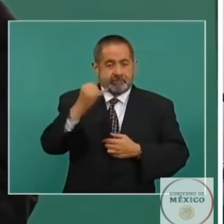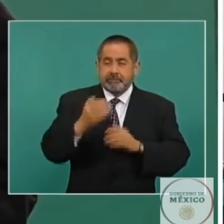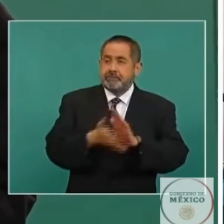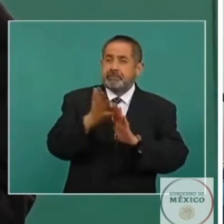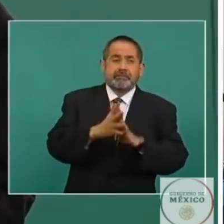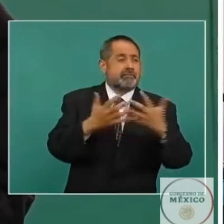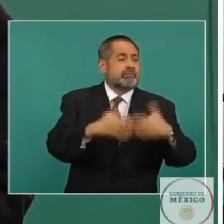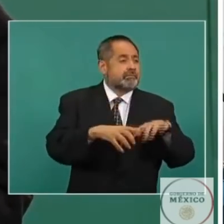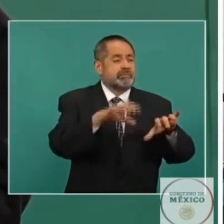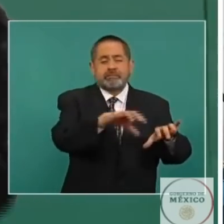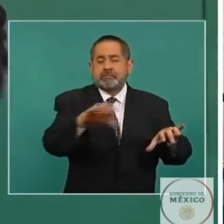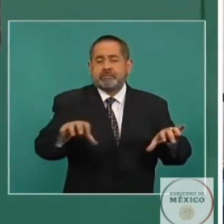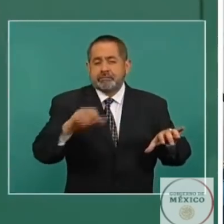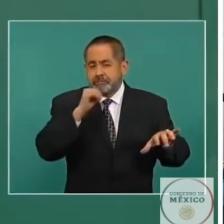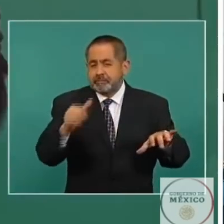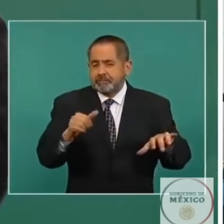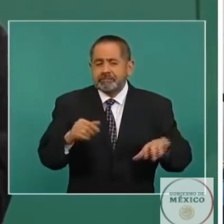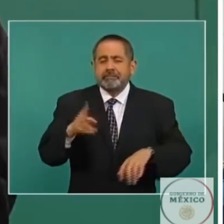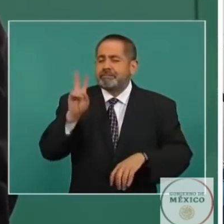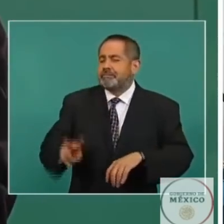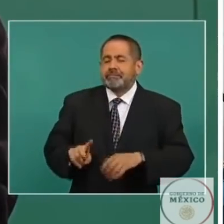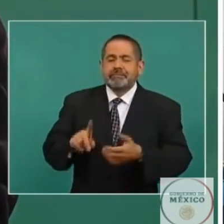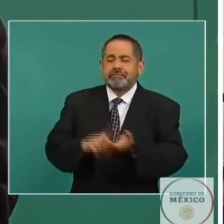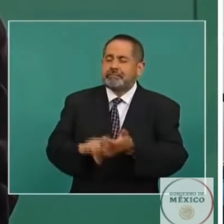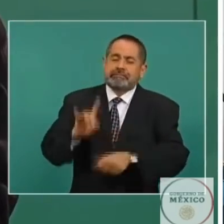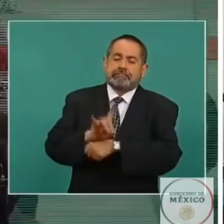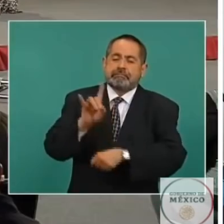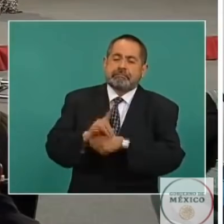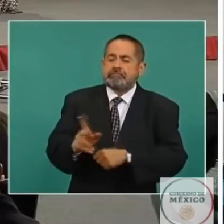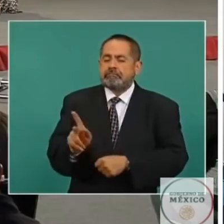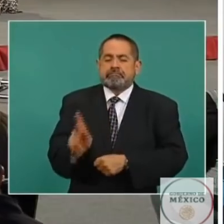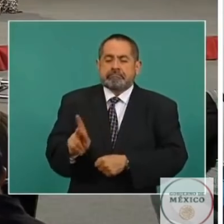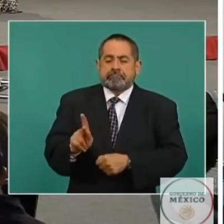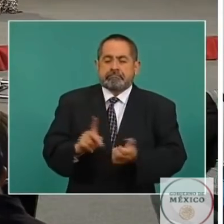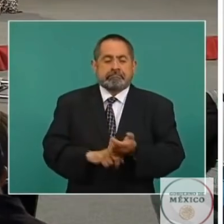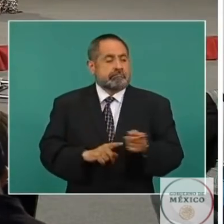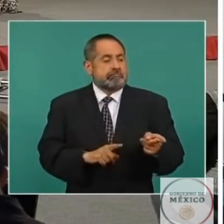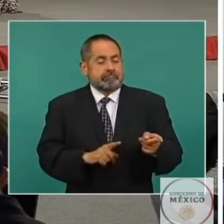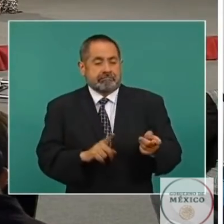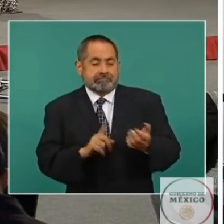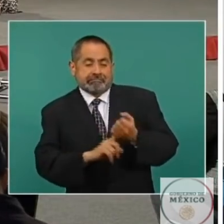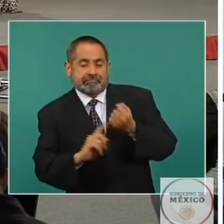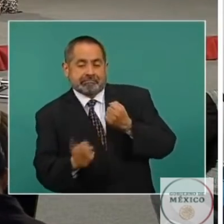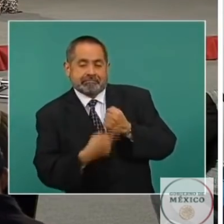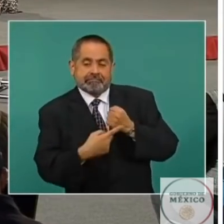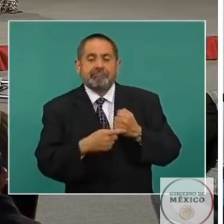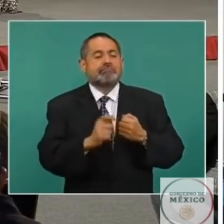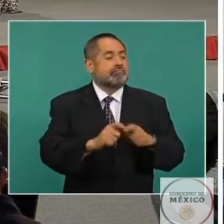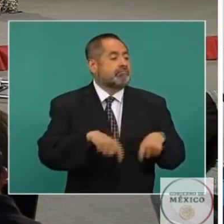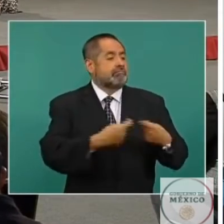tiempo y le dan reversa a esos contratos. Vamos a escuchar la información